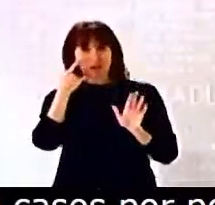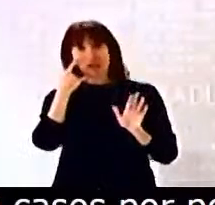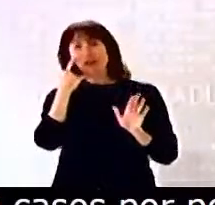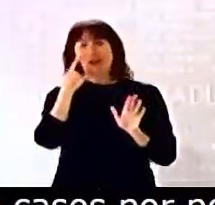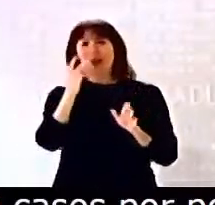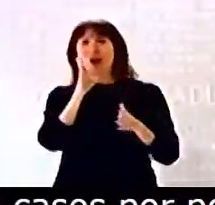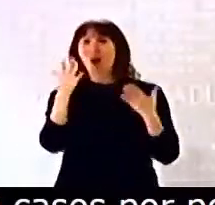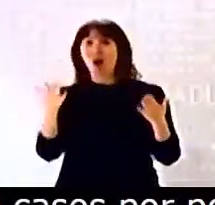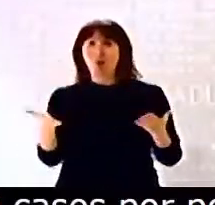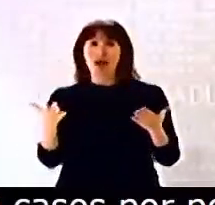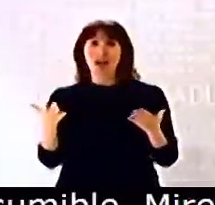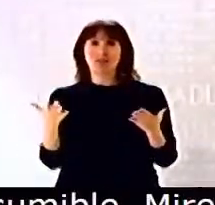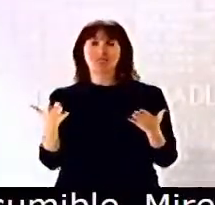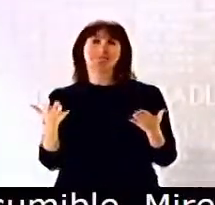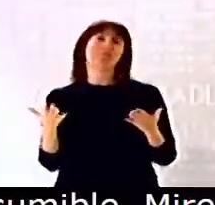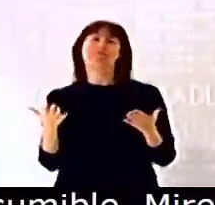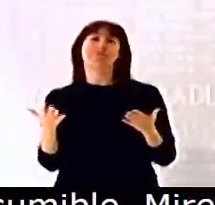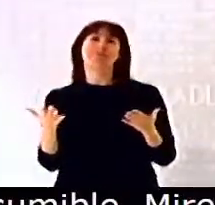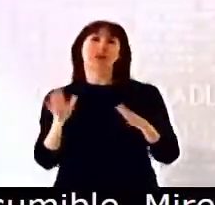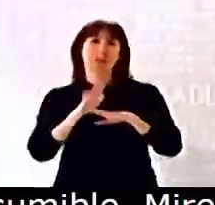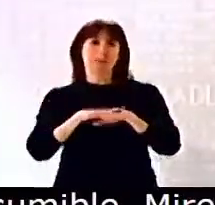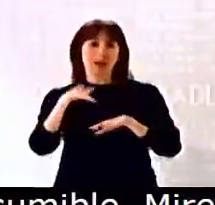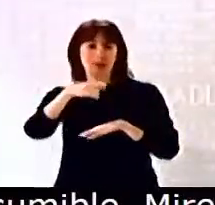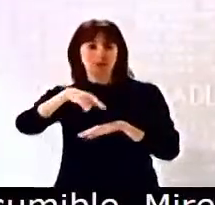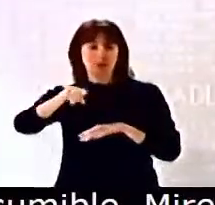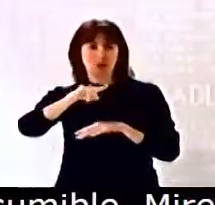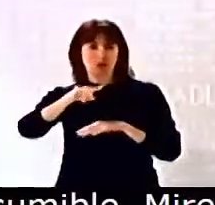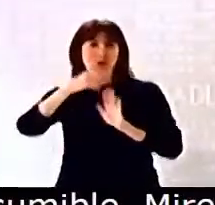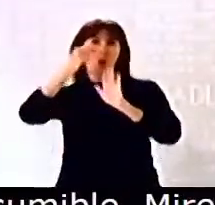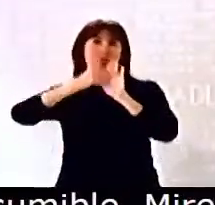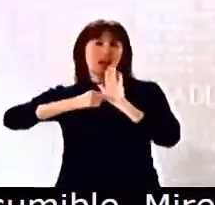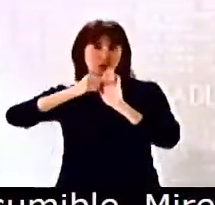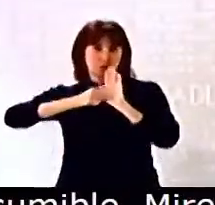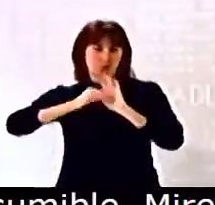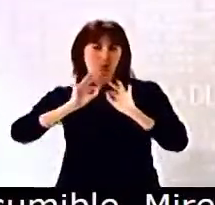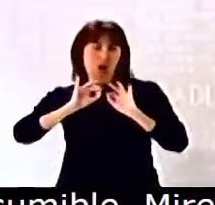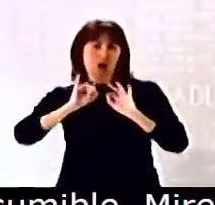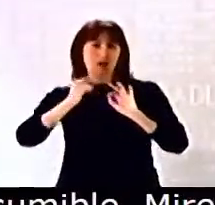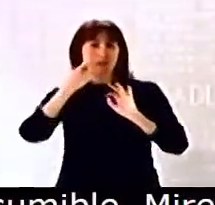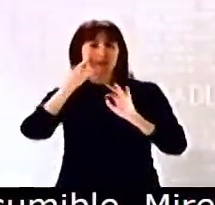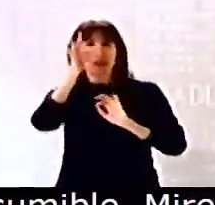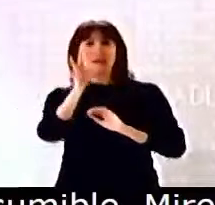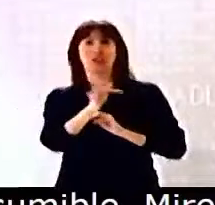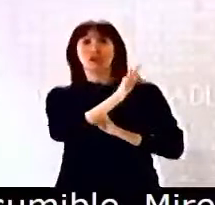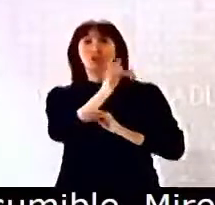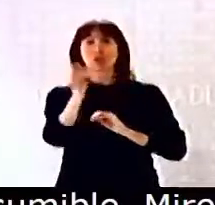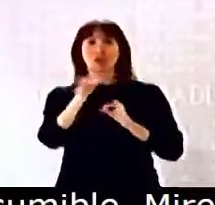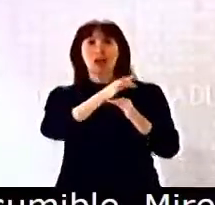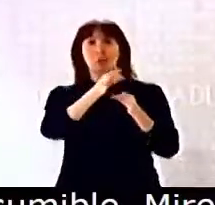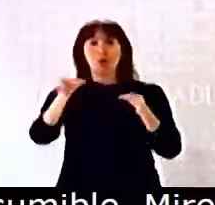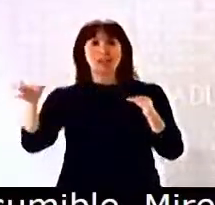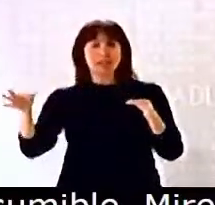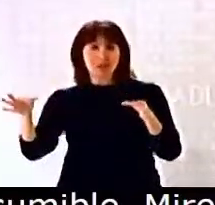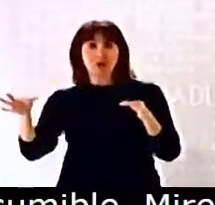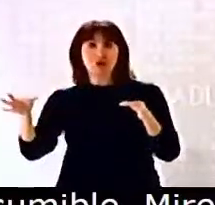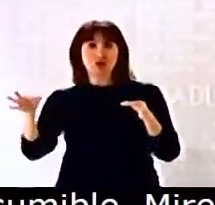Mire, en este momento, para que ustedes tengan un dato, del total de municipios que tenemos